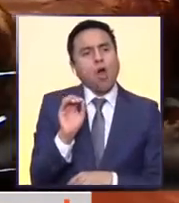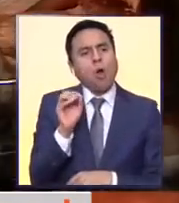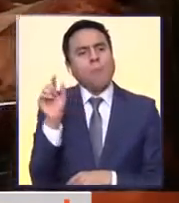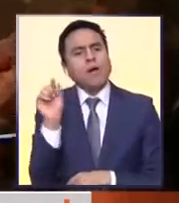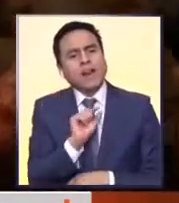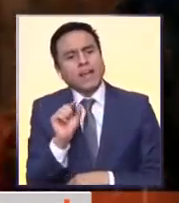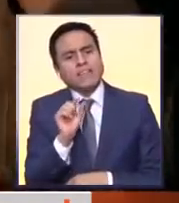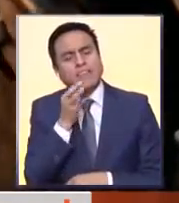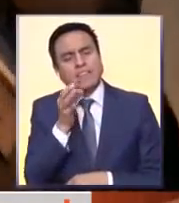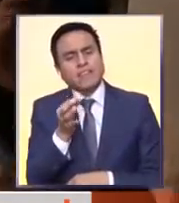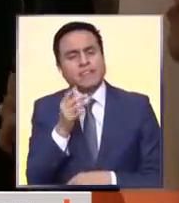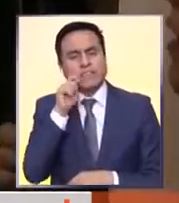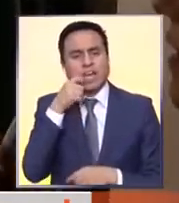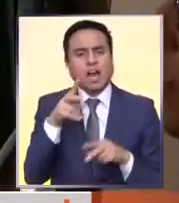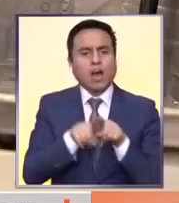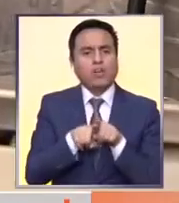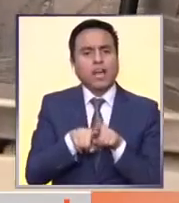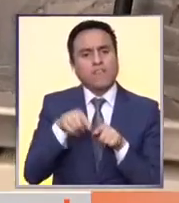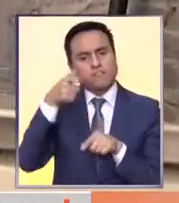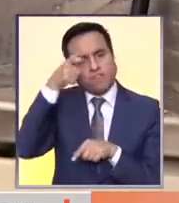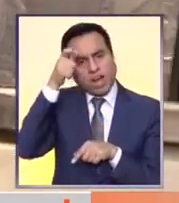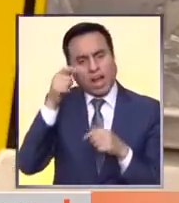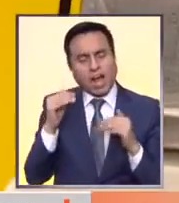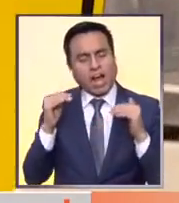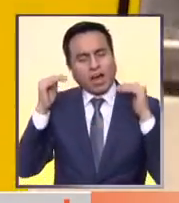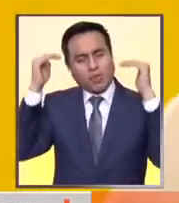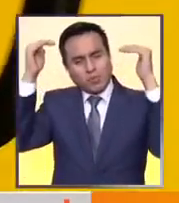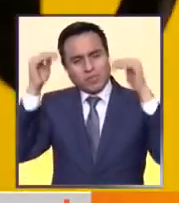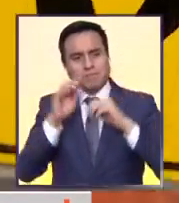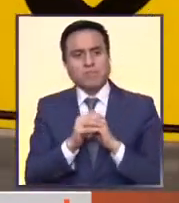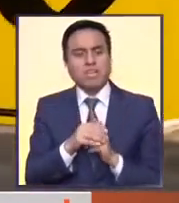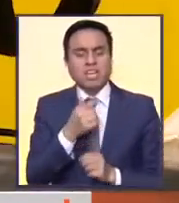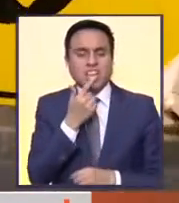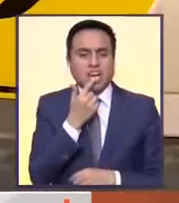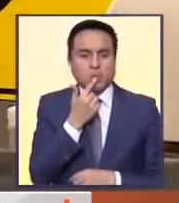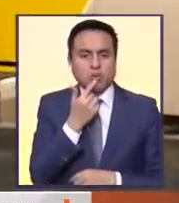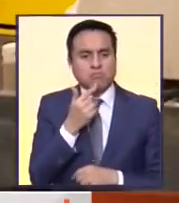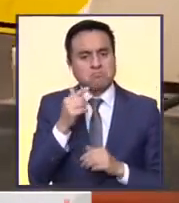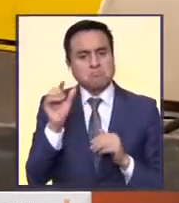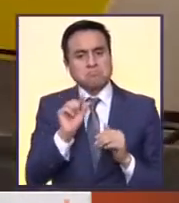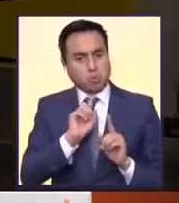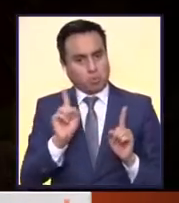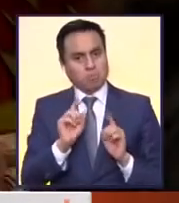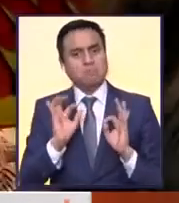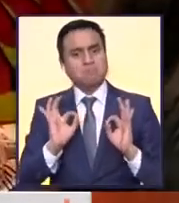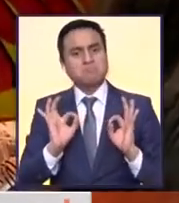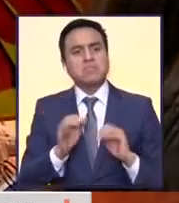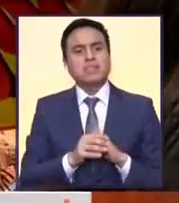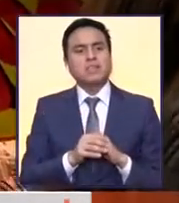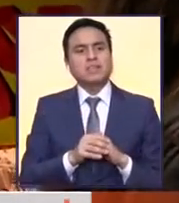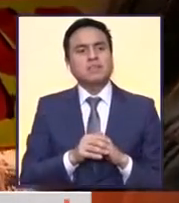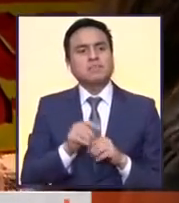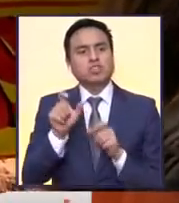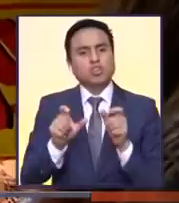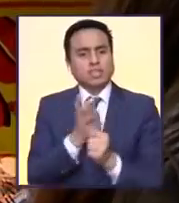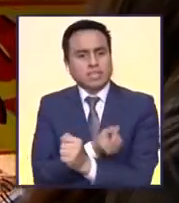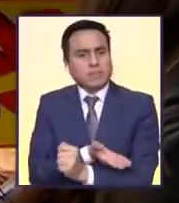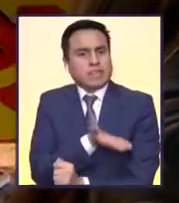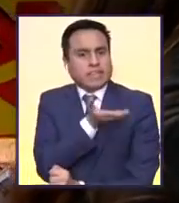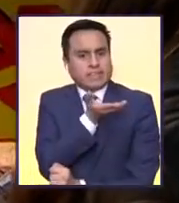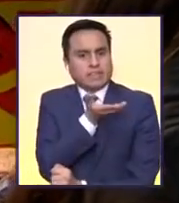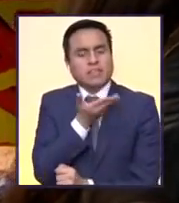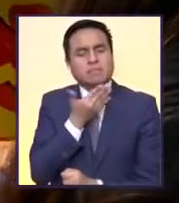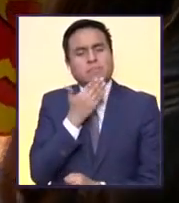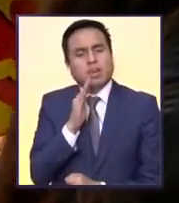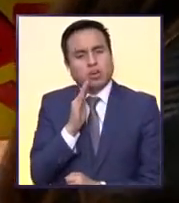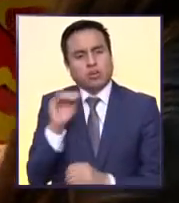y correspondiente a una vaca adulta. Acá dicen que por sabor no se queda atrás. Como para las personas hipertensas es mejor